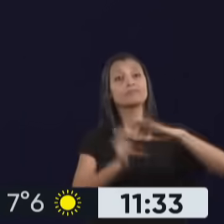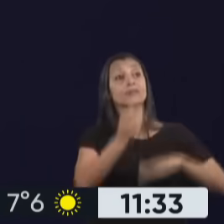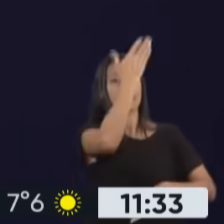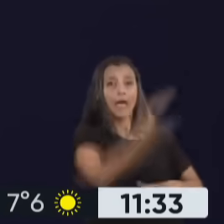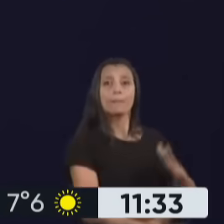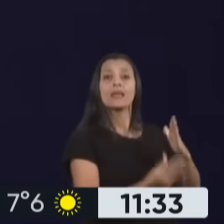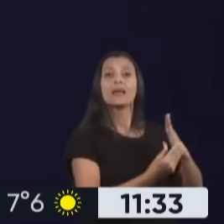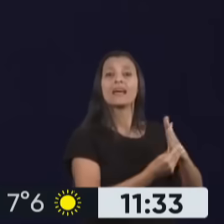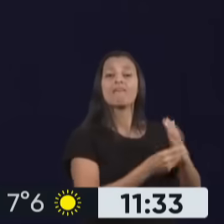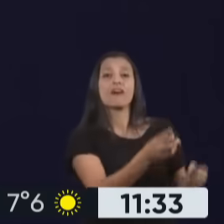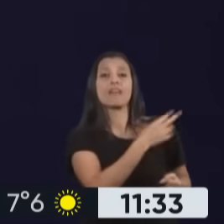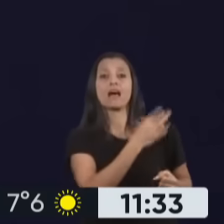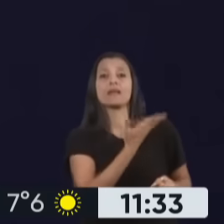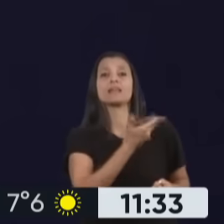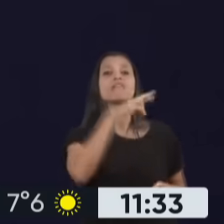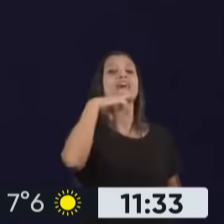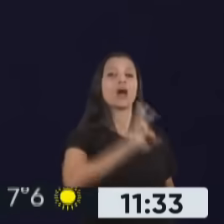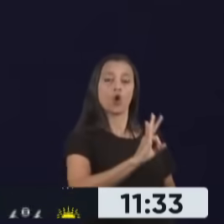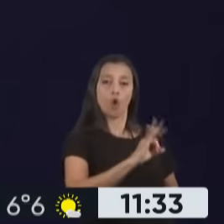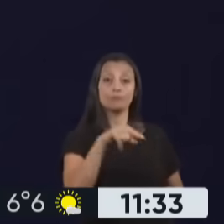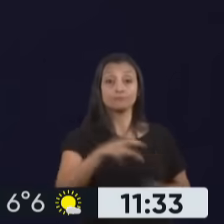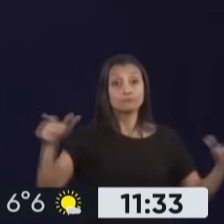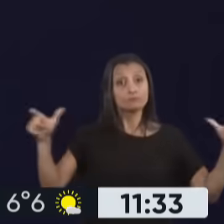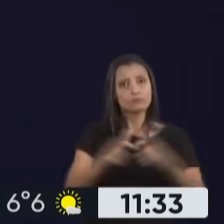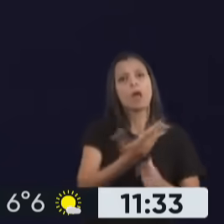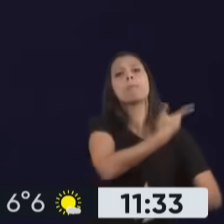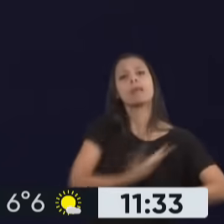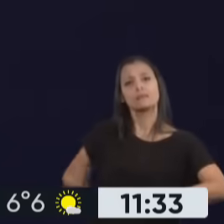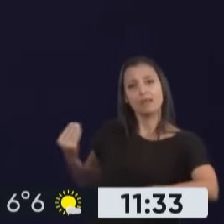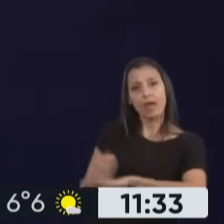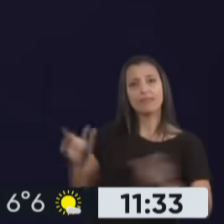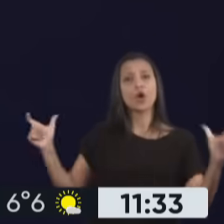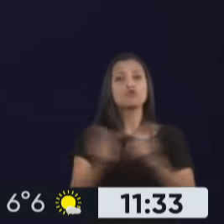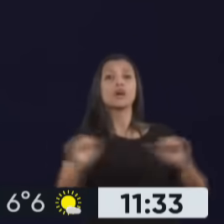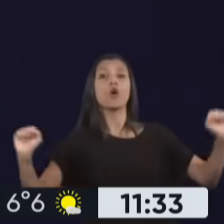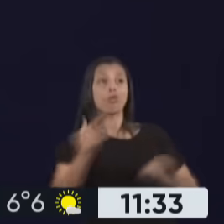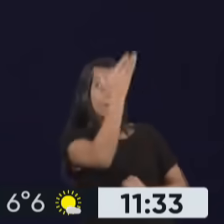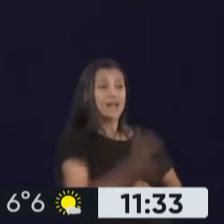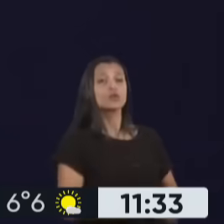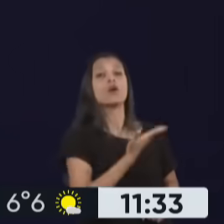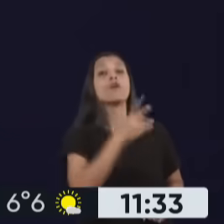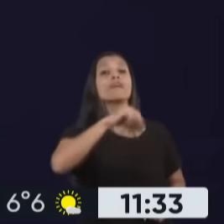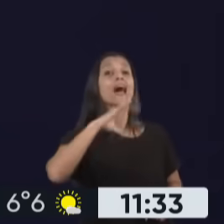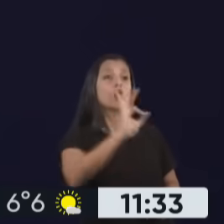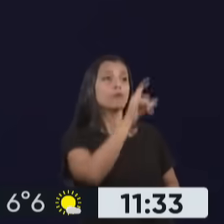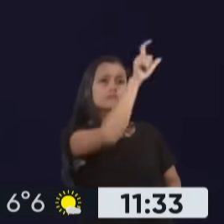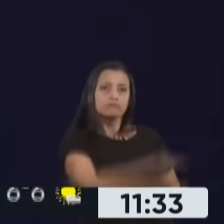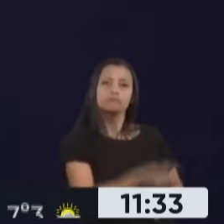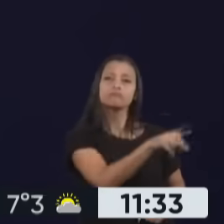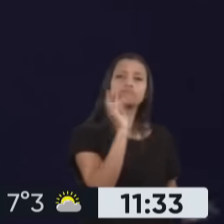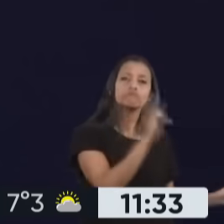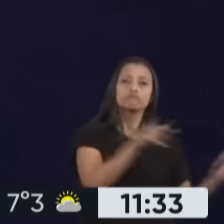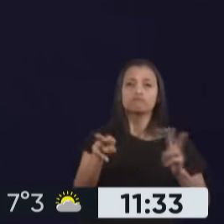gabinete, Guillermo Francos. En su carácter de presidente de la entidad, Francos es el puente entre la